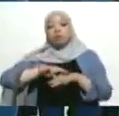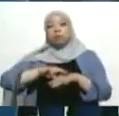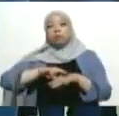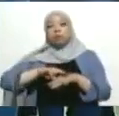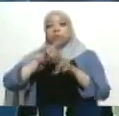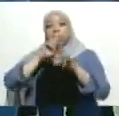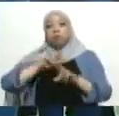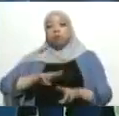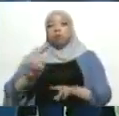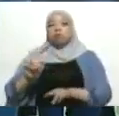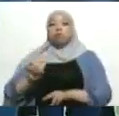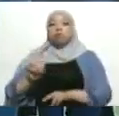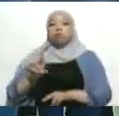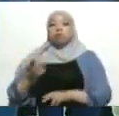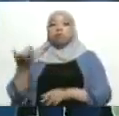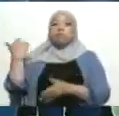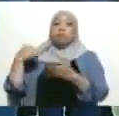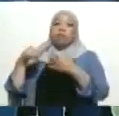resultó Vietnam.